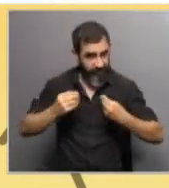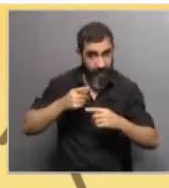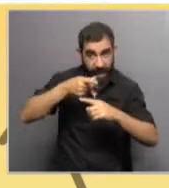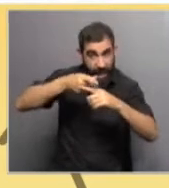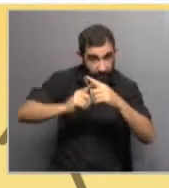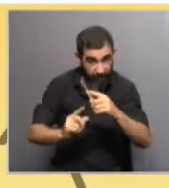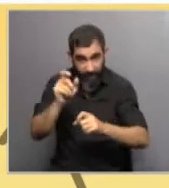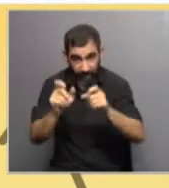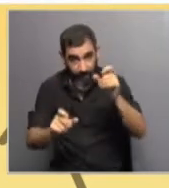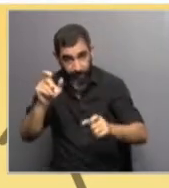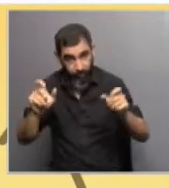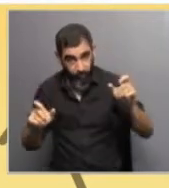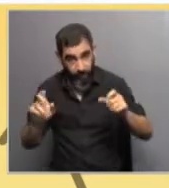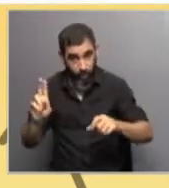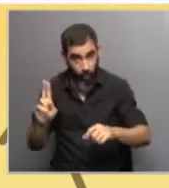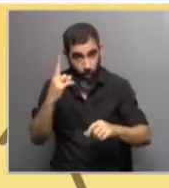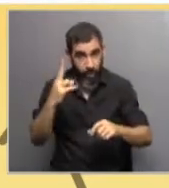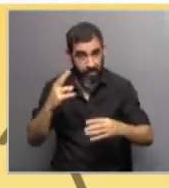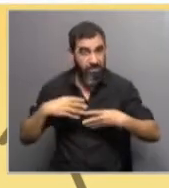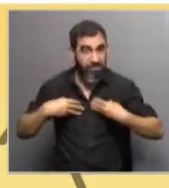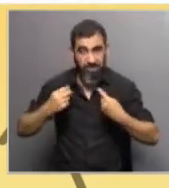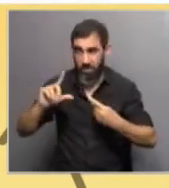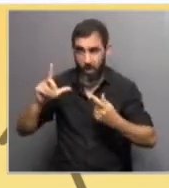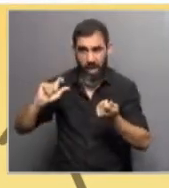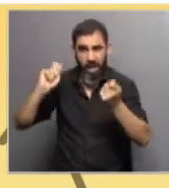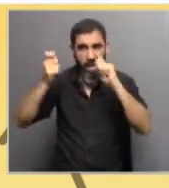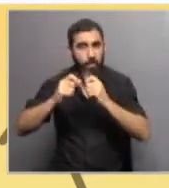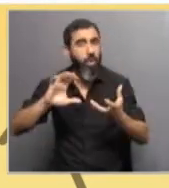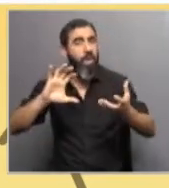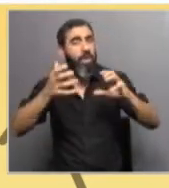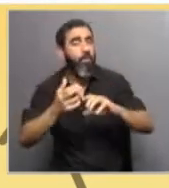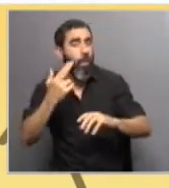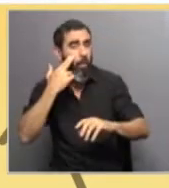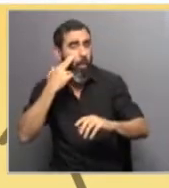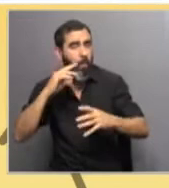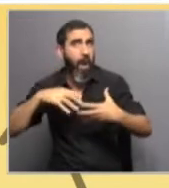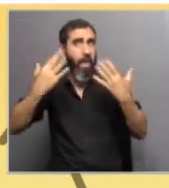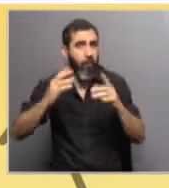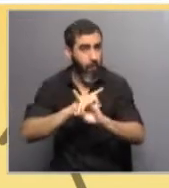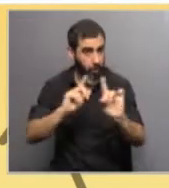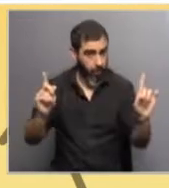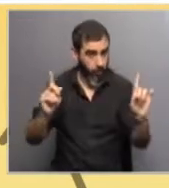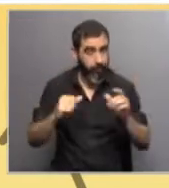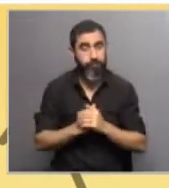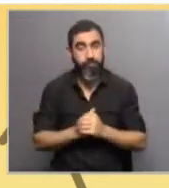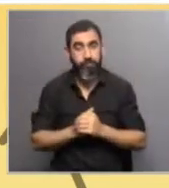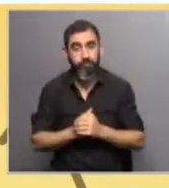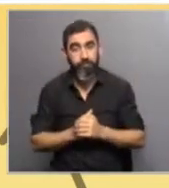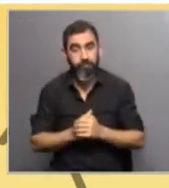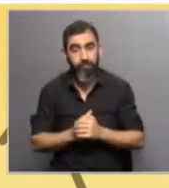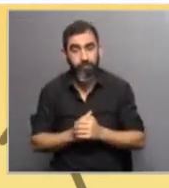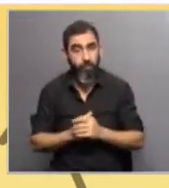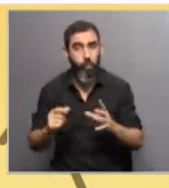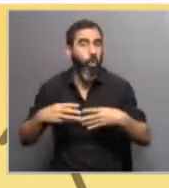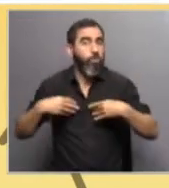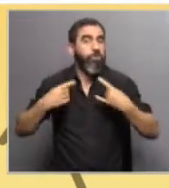mitad de nuestros compatriotas no percibe el cambio climático como algo de alta importancia. Podríamos decir que no se